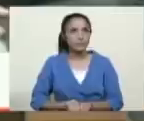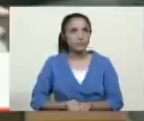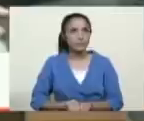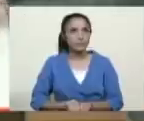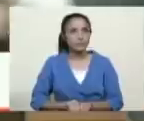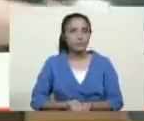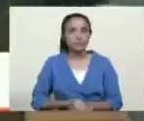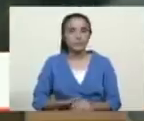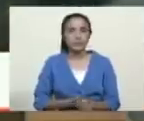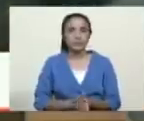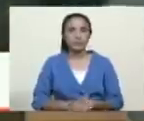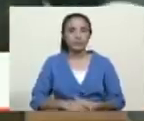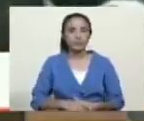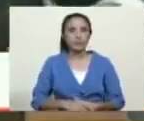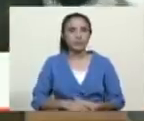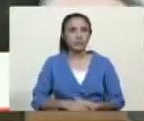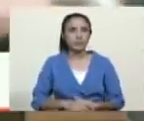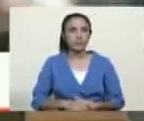presenciamos